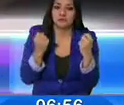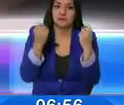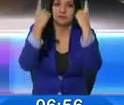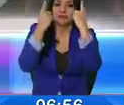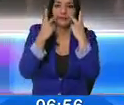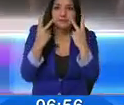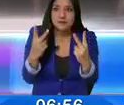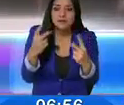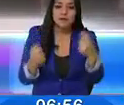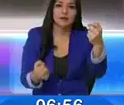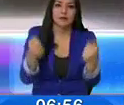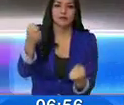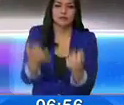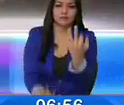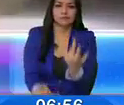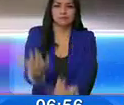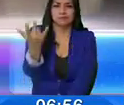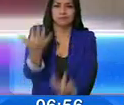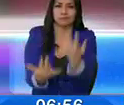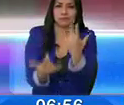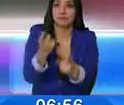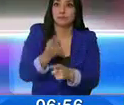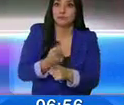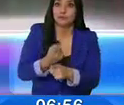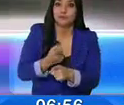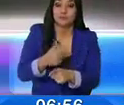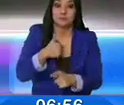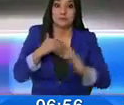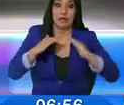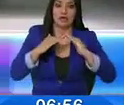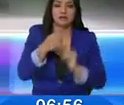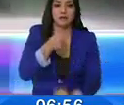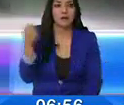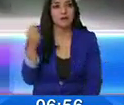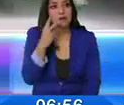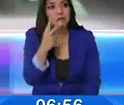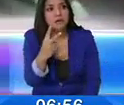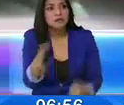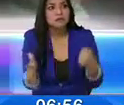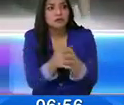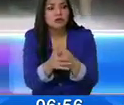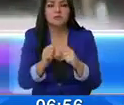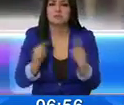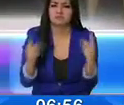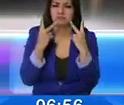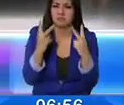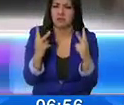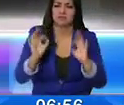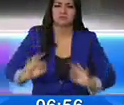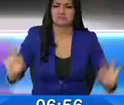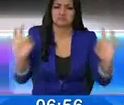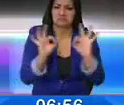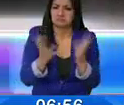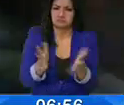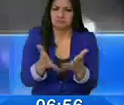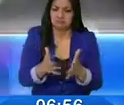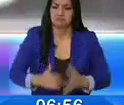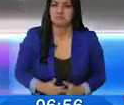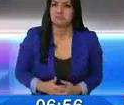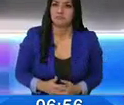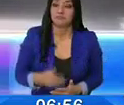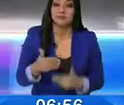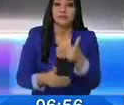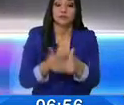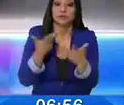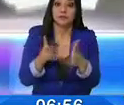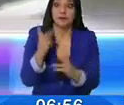ver las llamas. Por eso salimos y nos dimos cuenta que ha de ser un choque, pero no vimos nada en la carretera. Ah, ya. Claro, y cuando